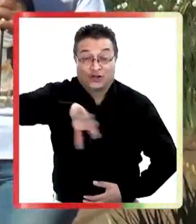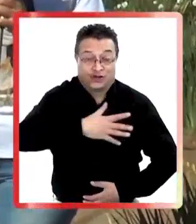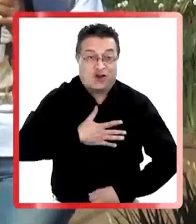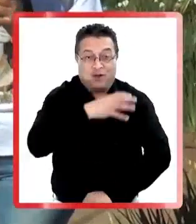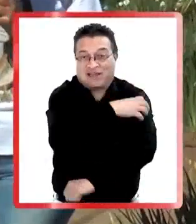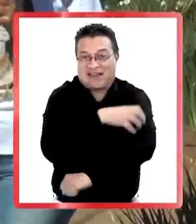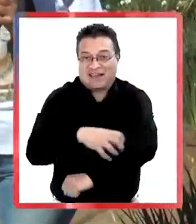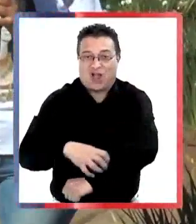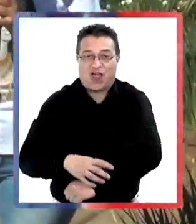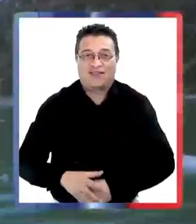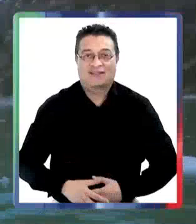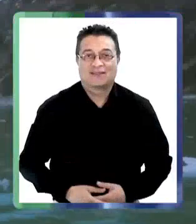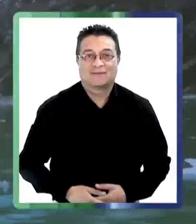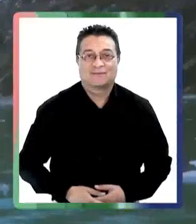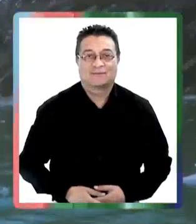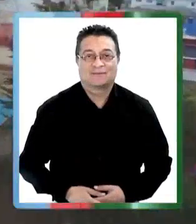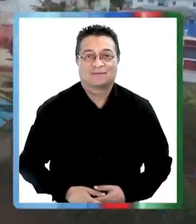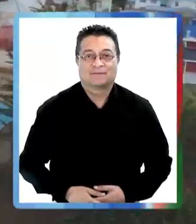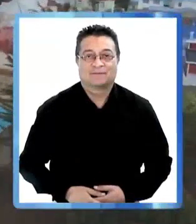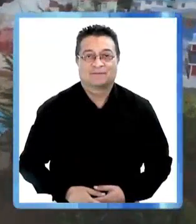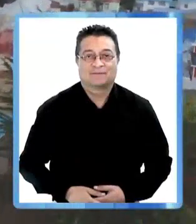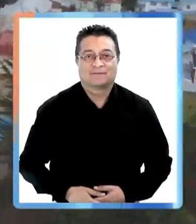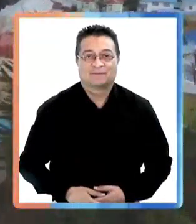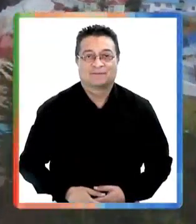Somos las regiones.